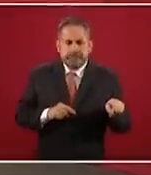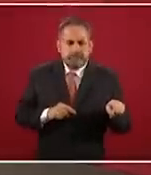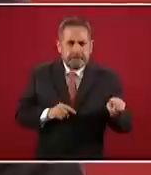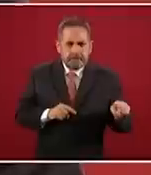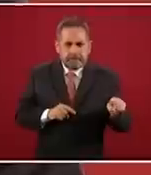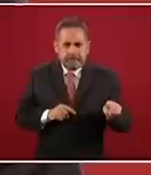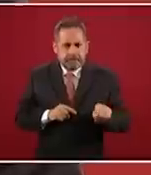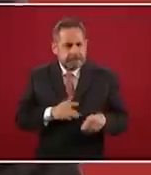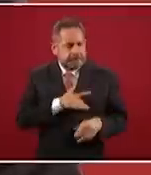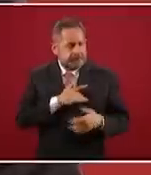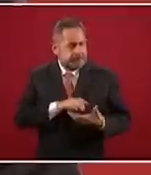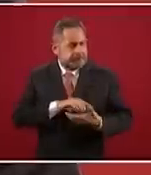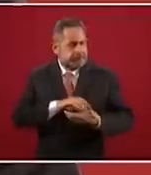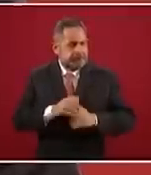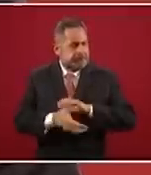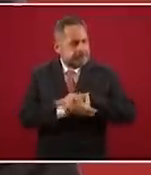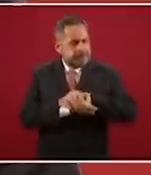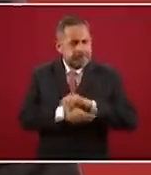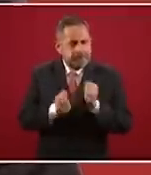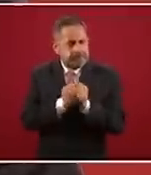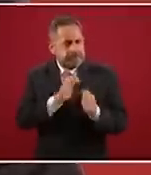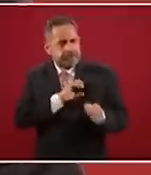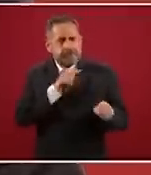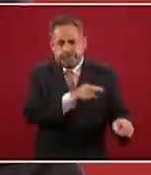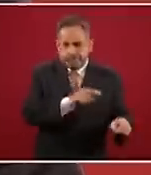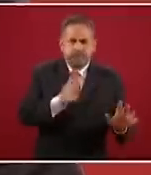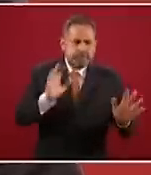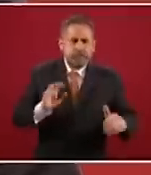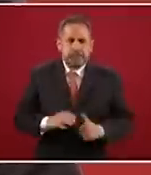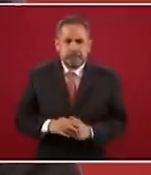de fraternidad con ellos.